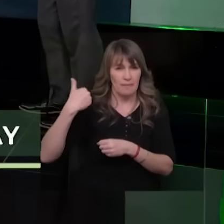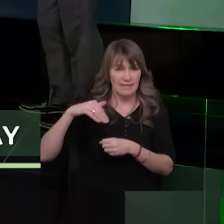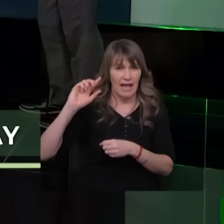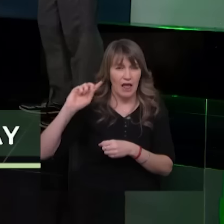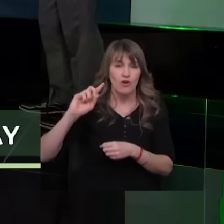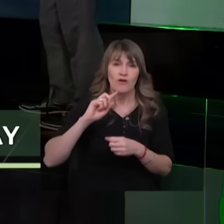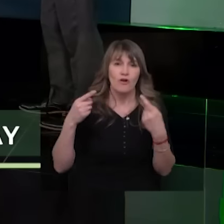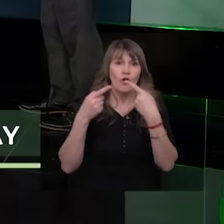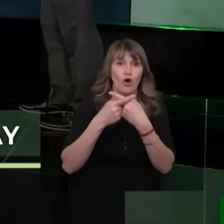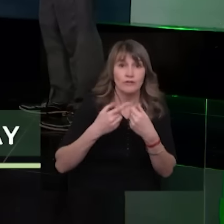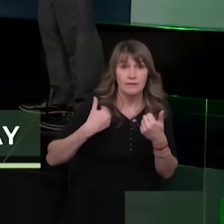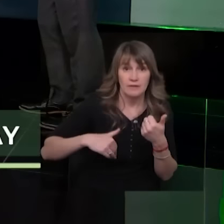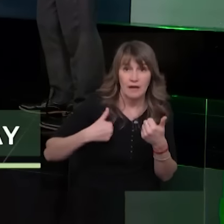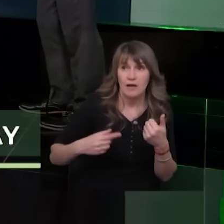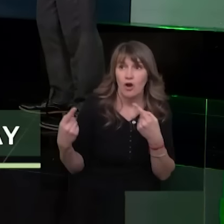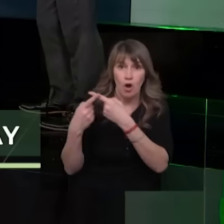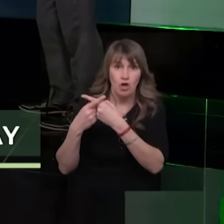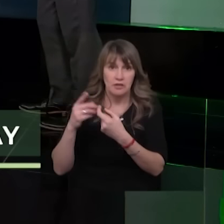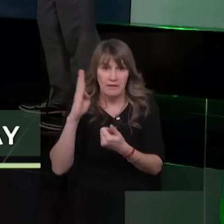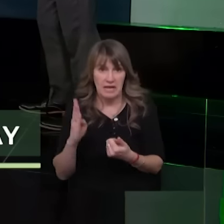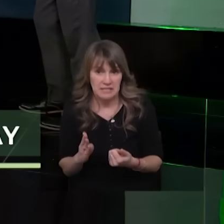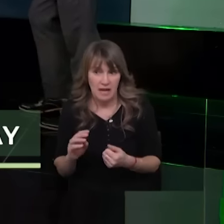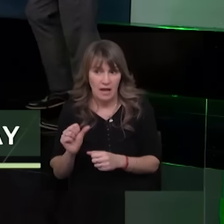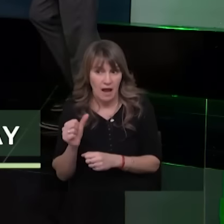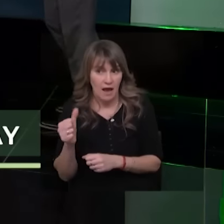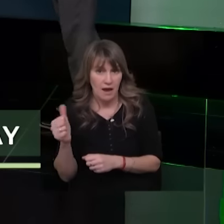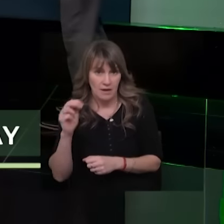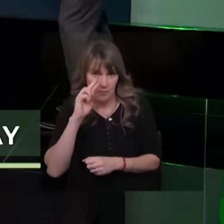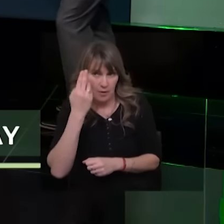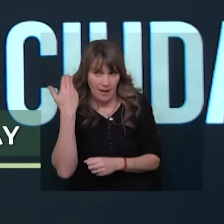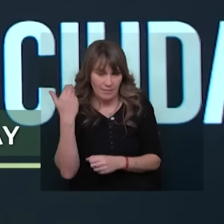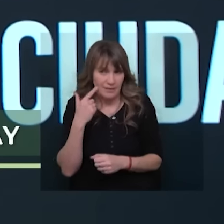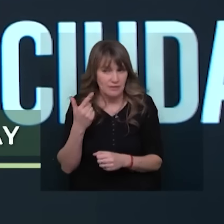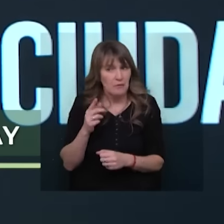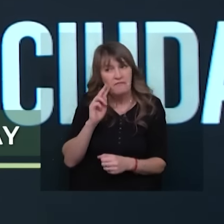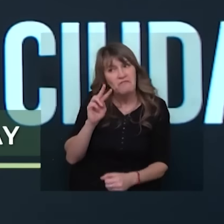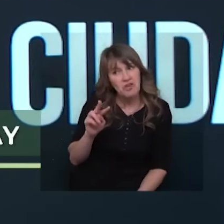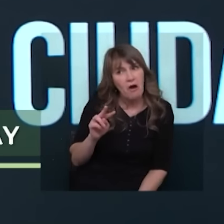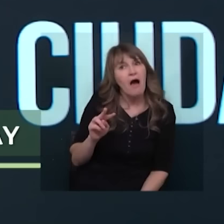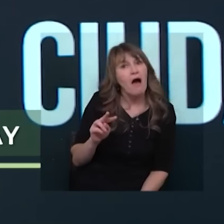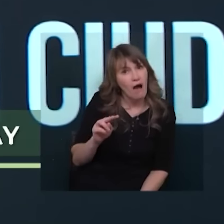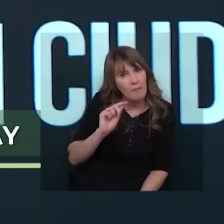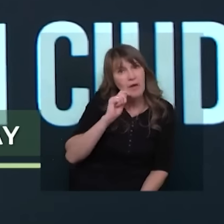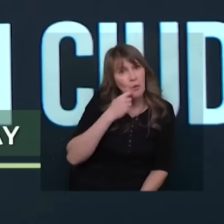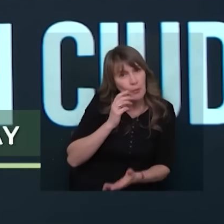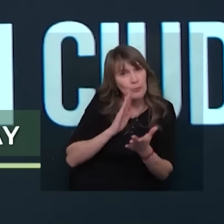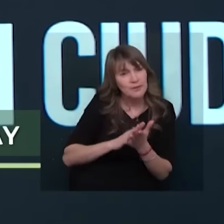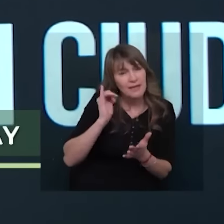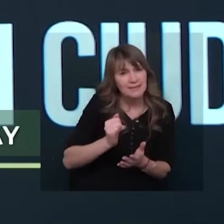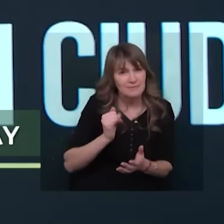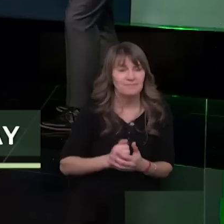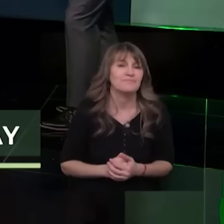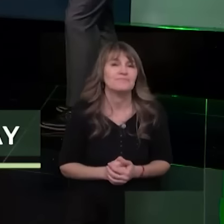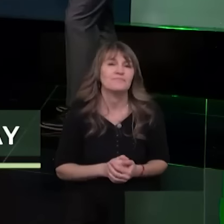Argentina contra Brasil y seguramente eso incida en el cambio de los números no s posiblemente tenga que ver con eso la otra placa